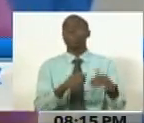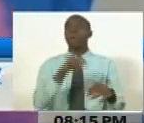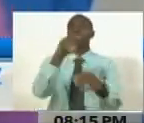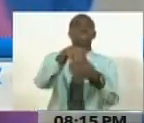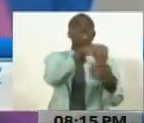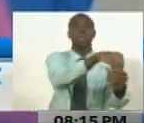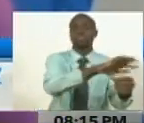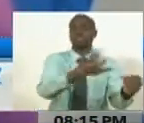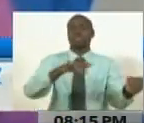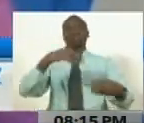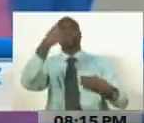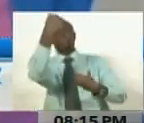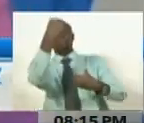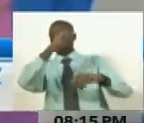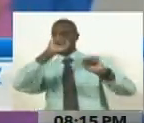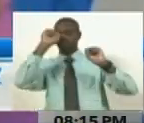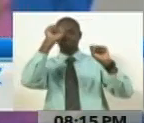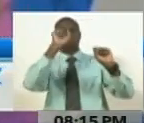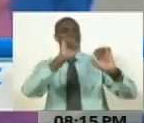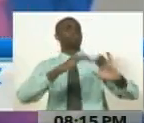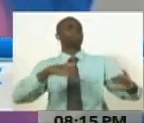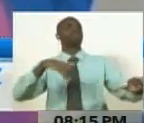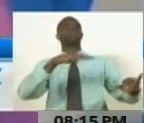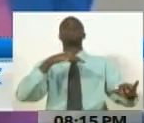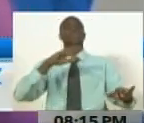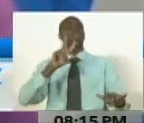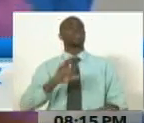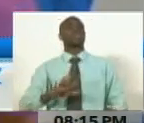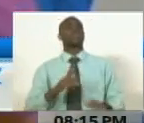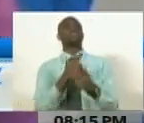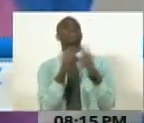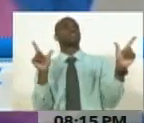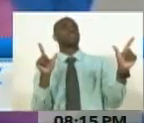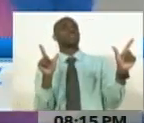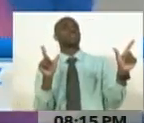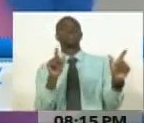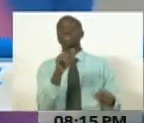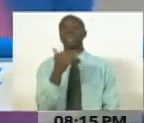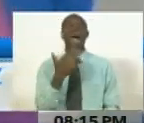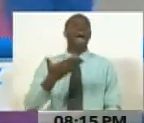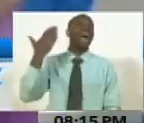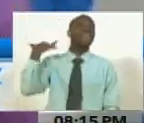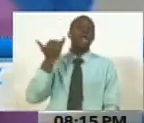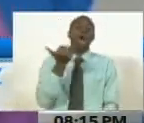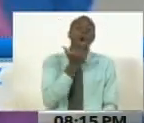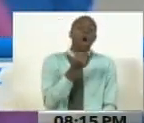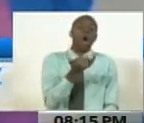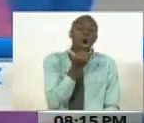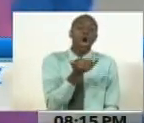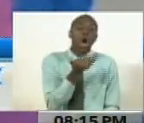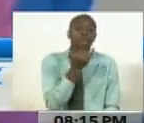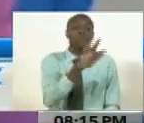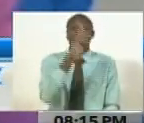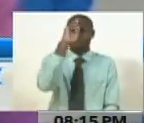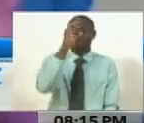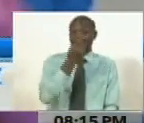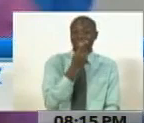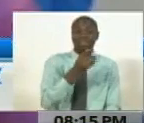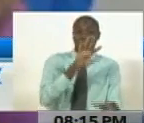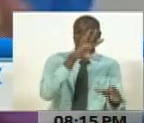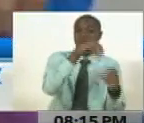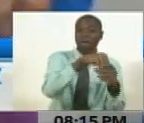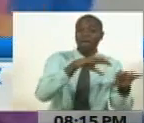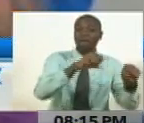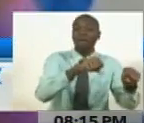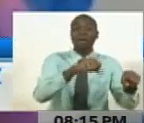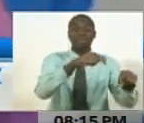como se lo dijo un representante de esta organización, cometan el mismo error histórico que cometieron con República Dominicana, porque de